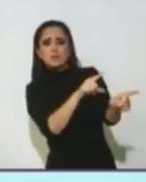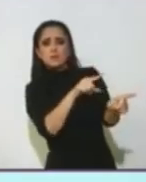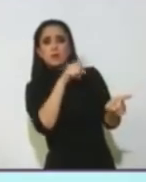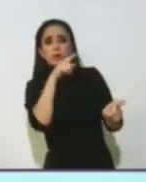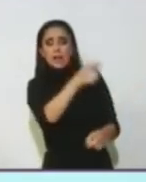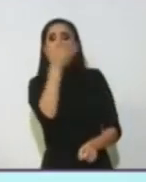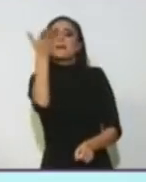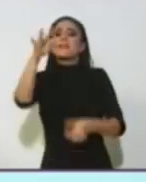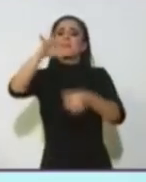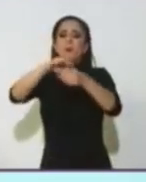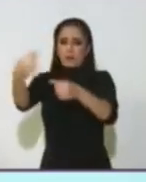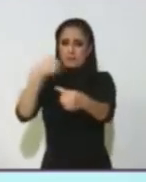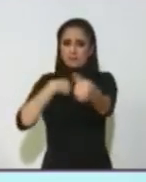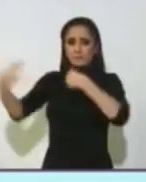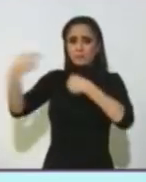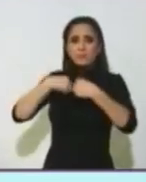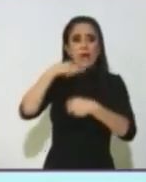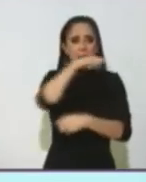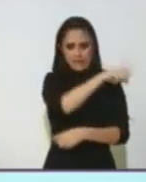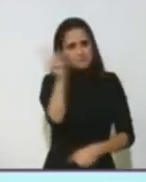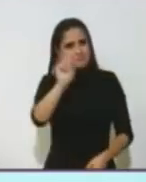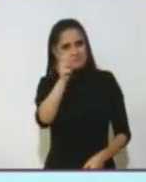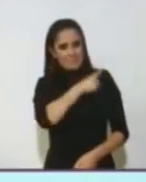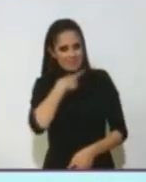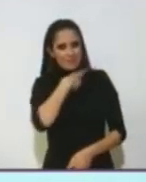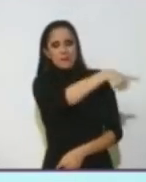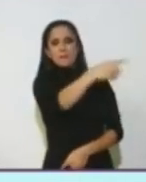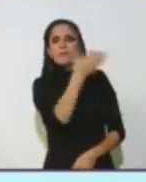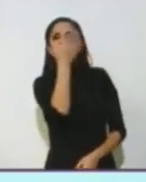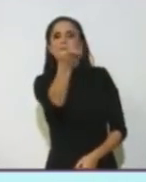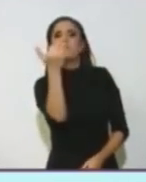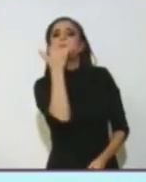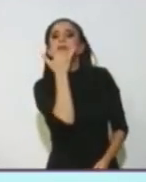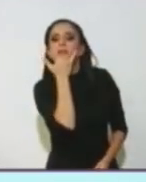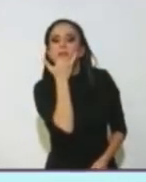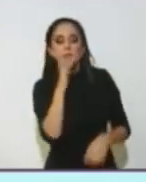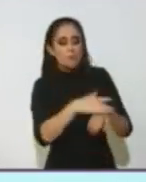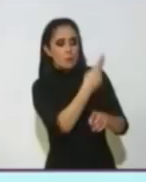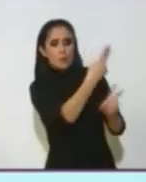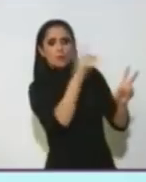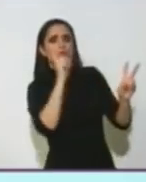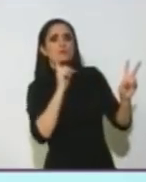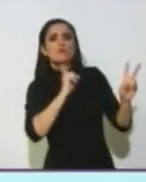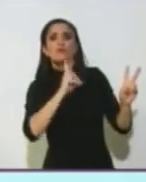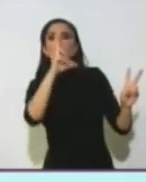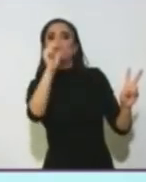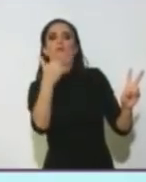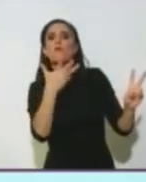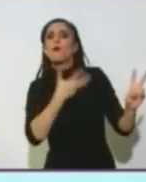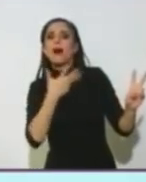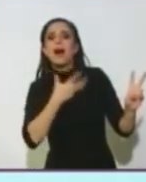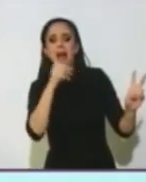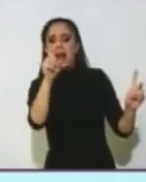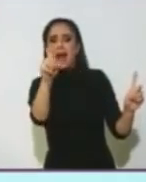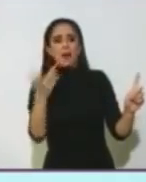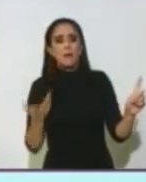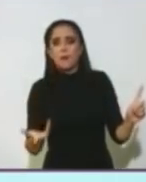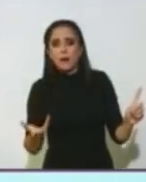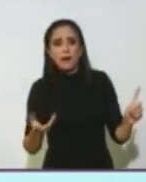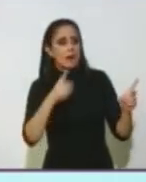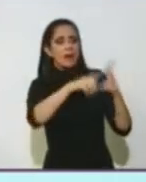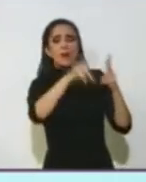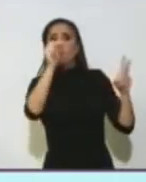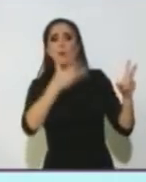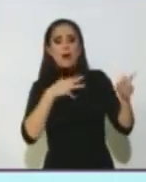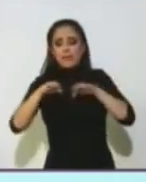voto deberían estar pidiéndote perdón perdón porque no tienes agua perdón porque no tiene chamba